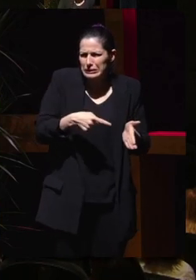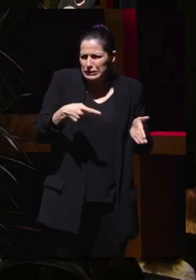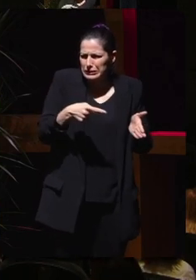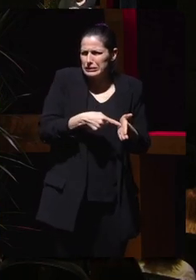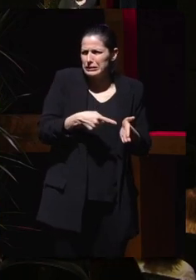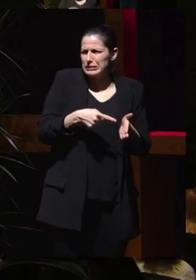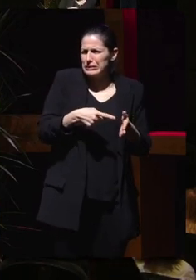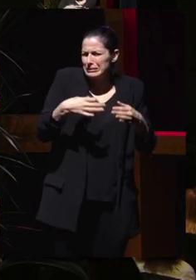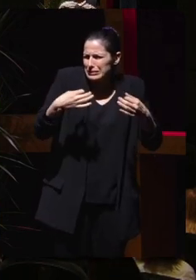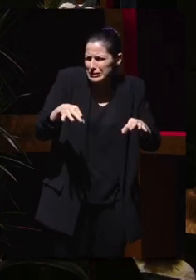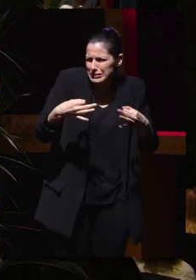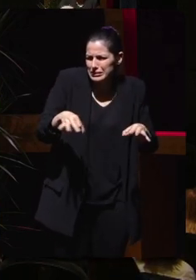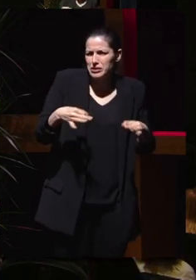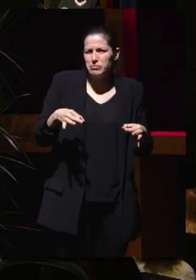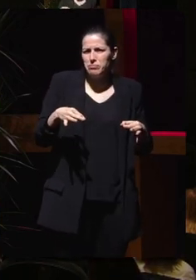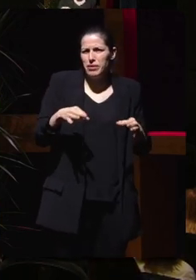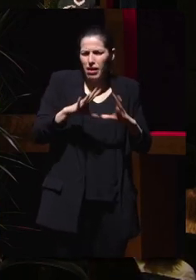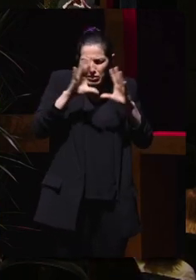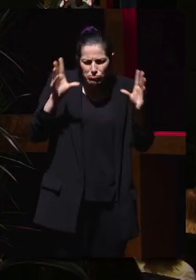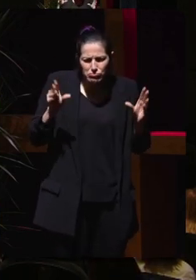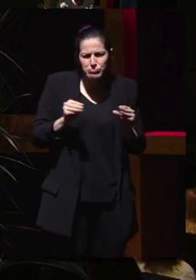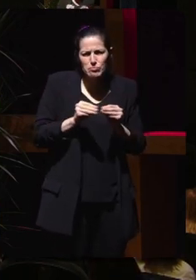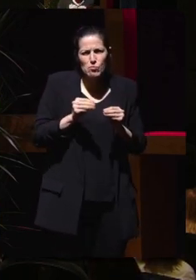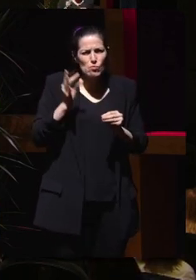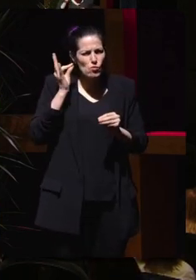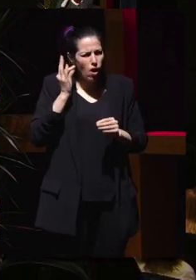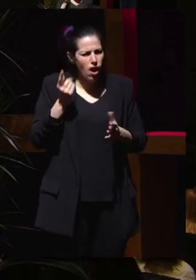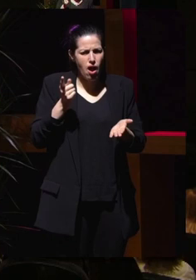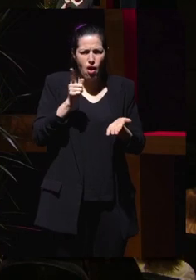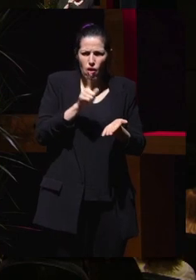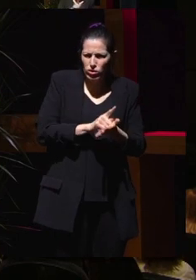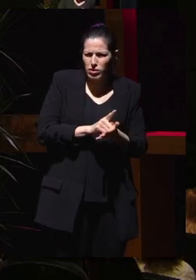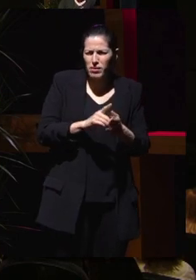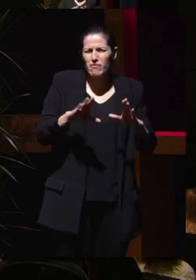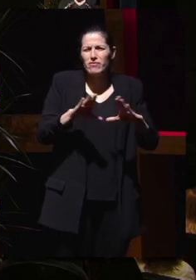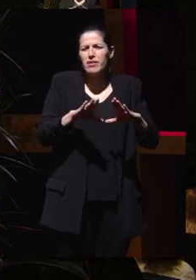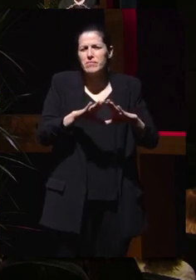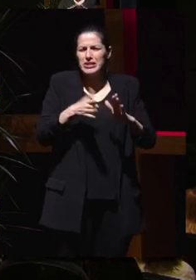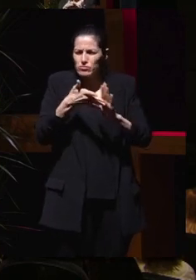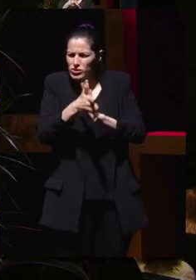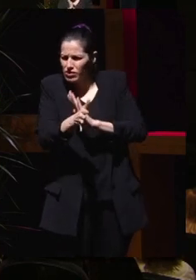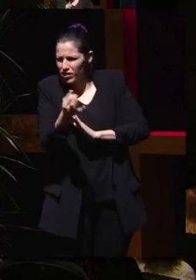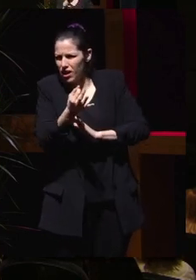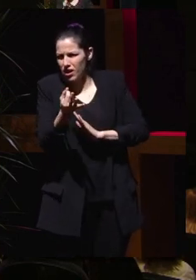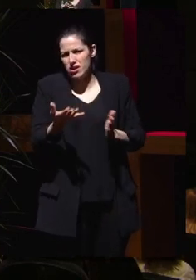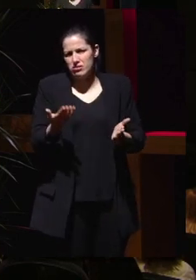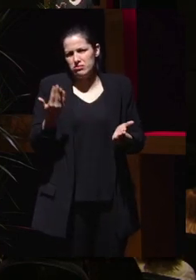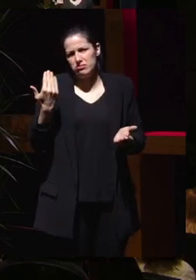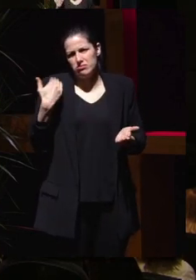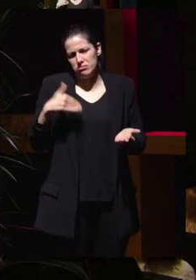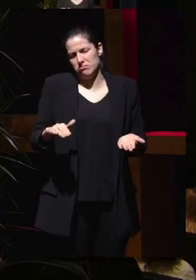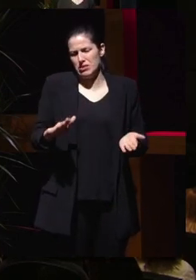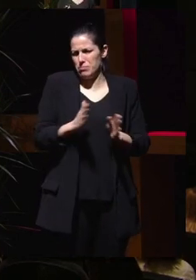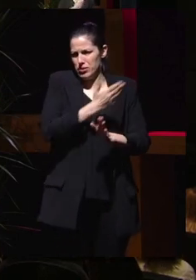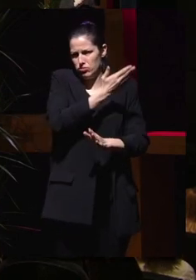simplemente simplificar de una manera tan tremenda que tengamos que volver a estar explicando lo que es el feminismo, ¿no?, a estas alturas de la vida, ¿no?, y que estén